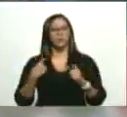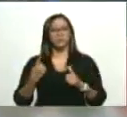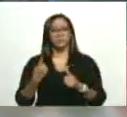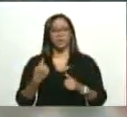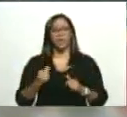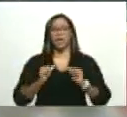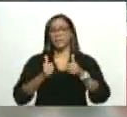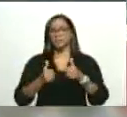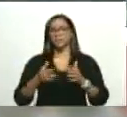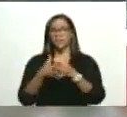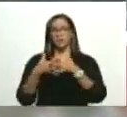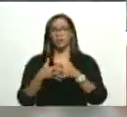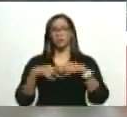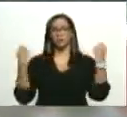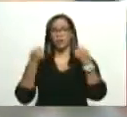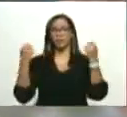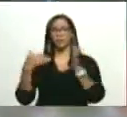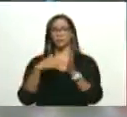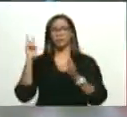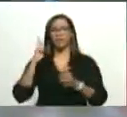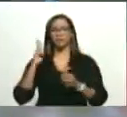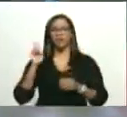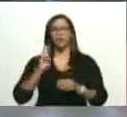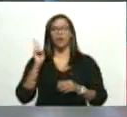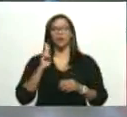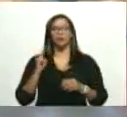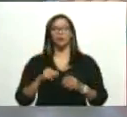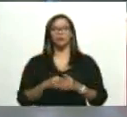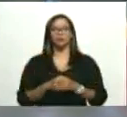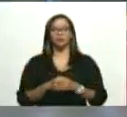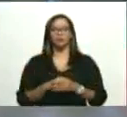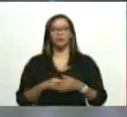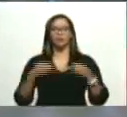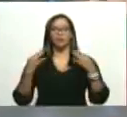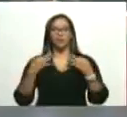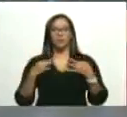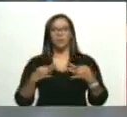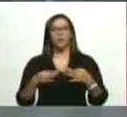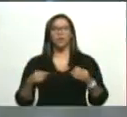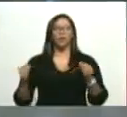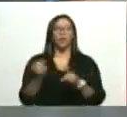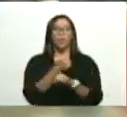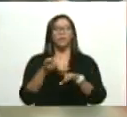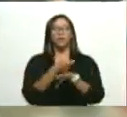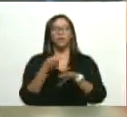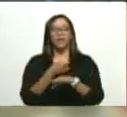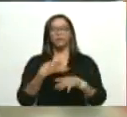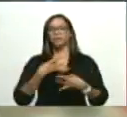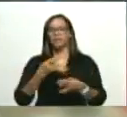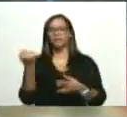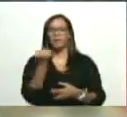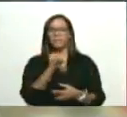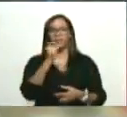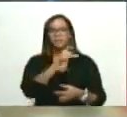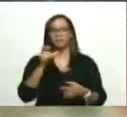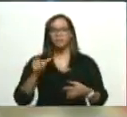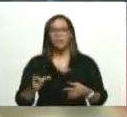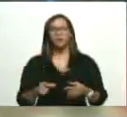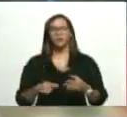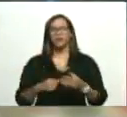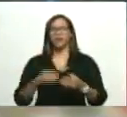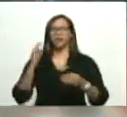en su campaña contra Venezuela utilizó el arsenal tradicional, ¿no? Golpes de Estado, intento de magnicidio, cerco económico,